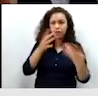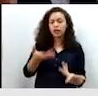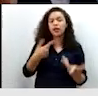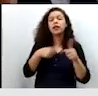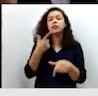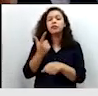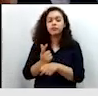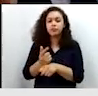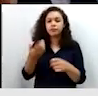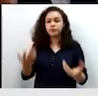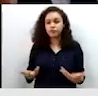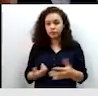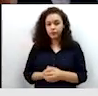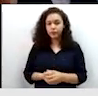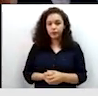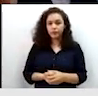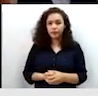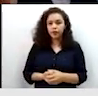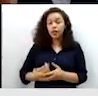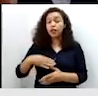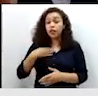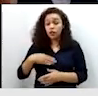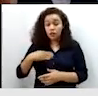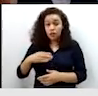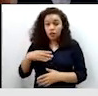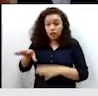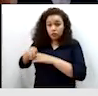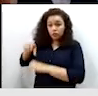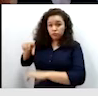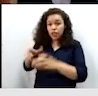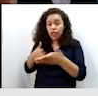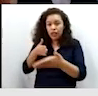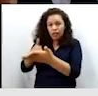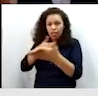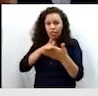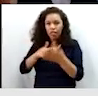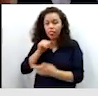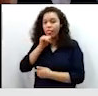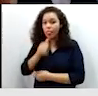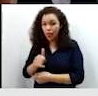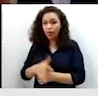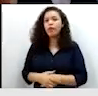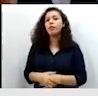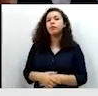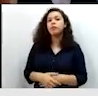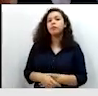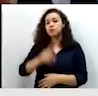que estos sanitarios, estos drenajes no se vean obstruidos. También evitar estar